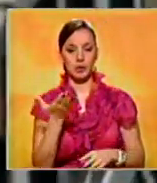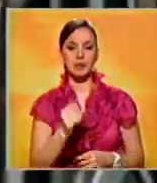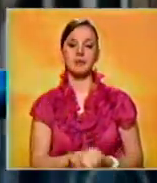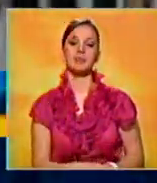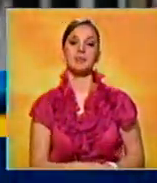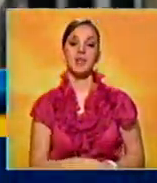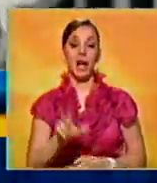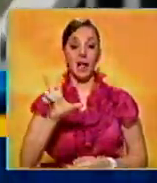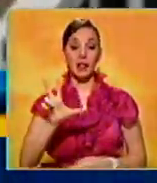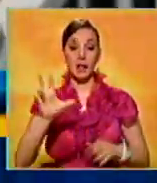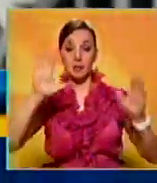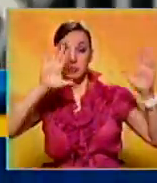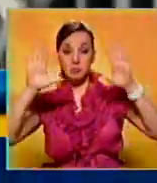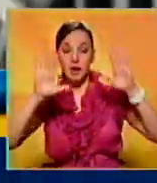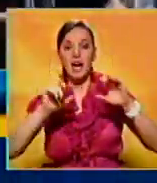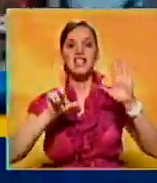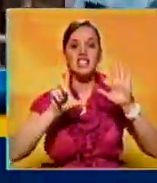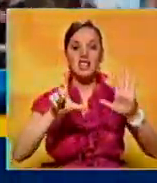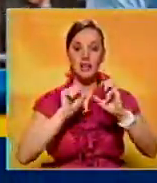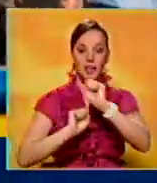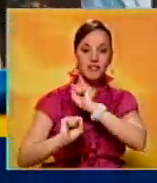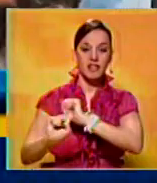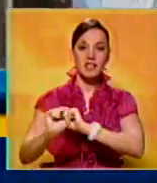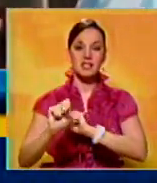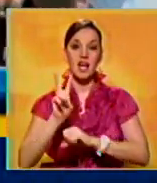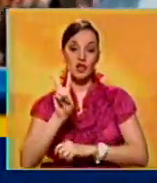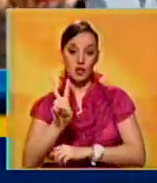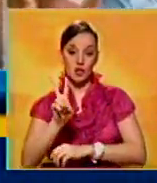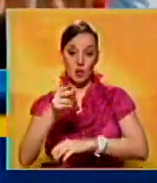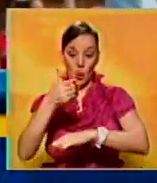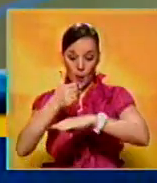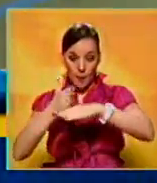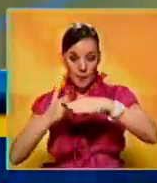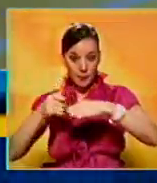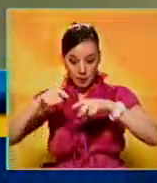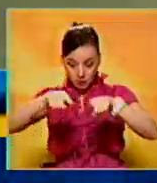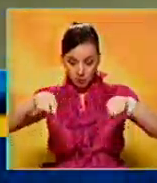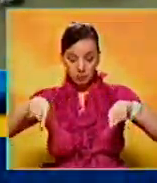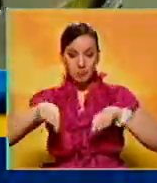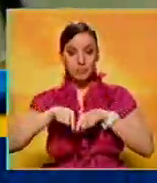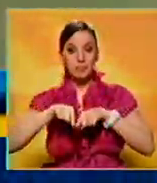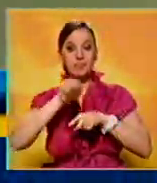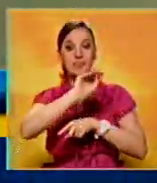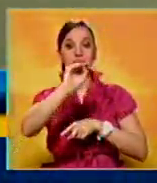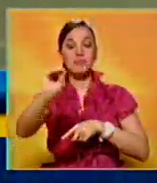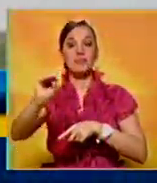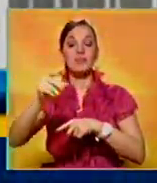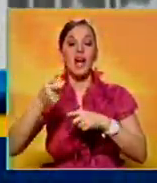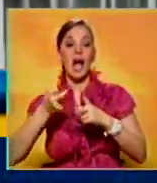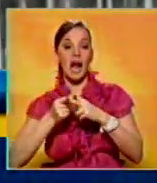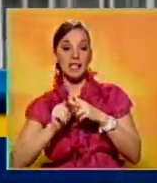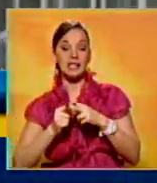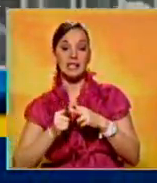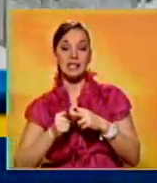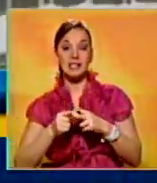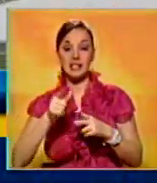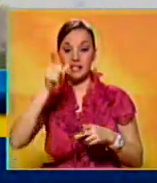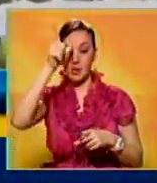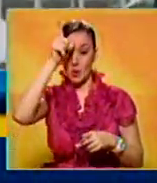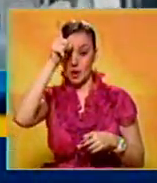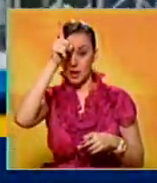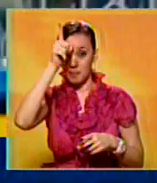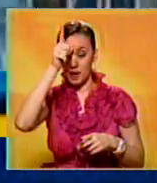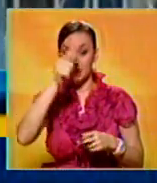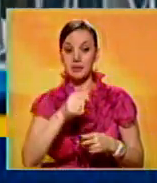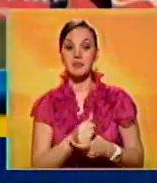3 porteros, 7 defensas, 12 mediocampistas y un delantero conforman la convocatoria del técnico alemán Joachim Löw. Miroslav Klose,